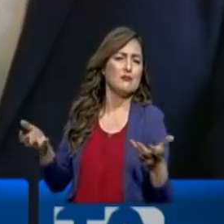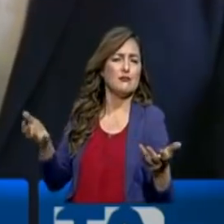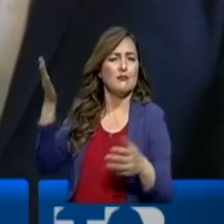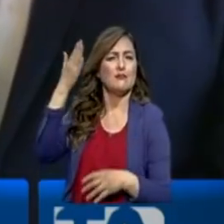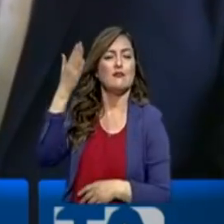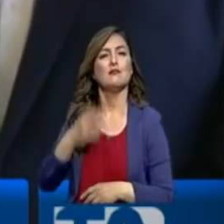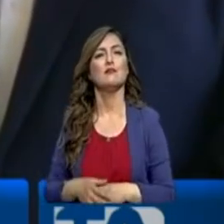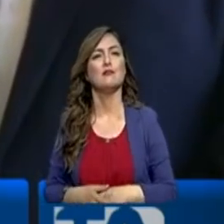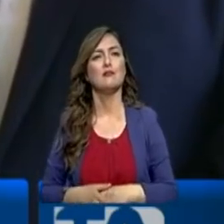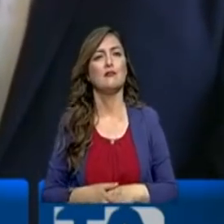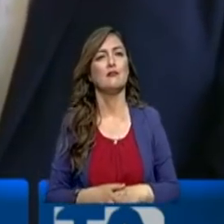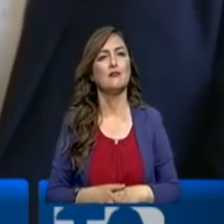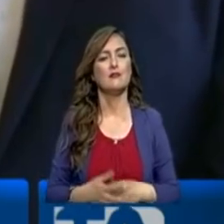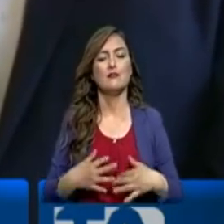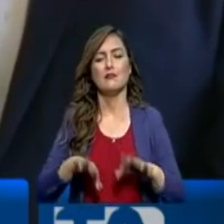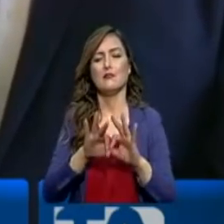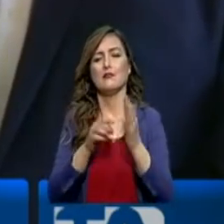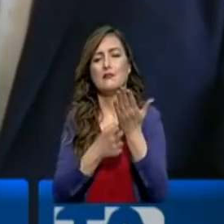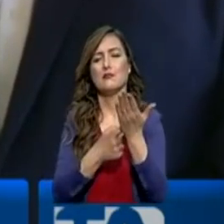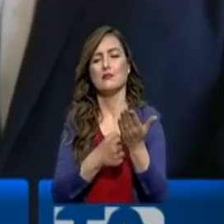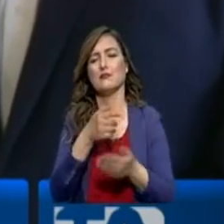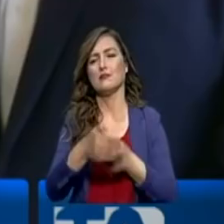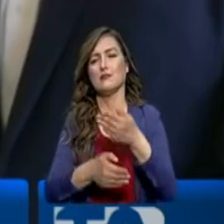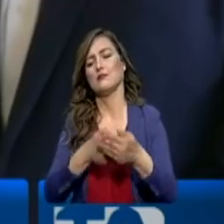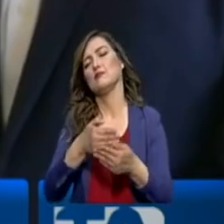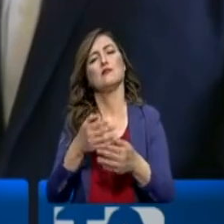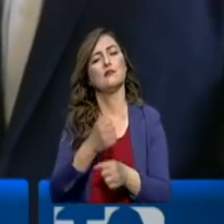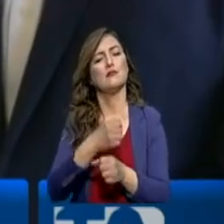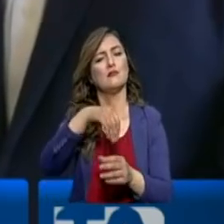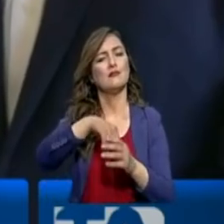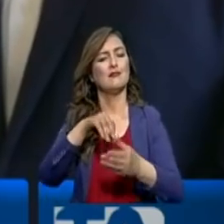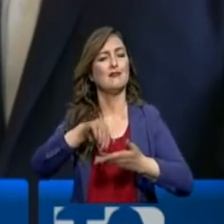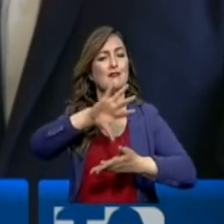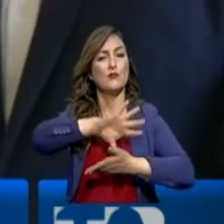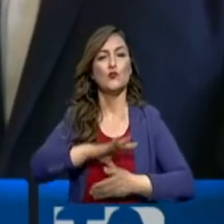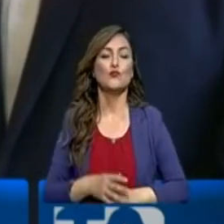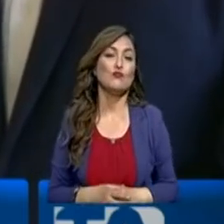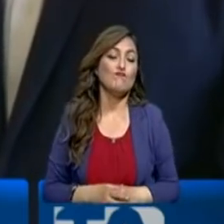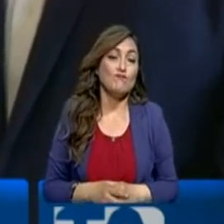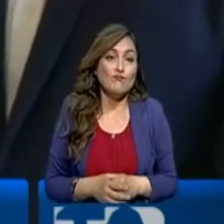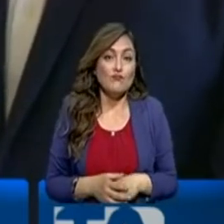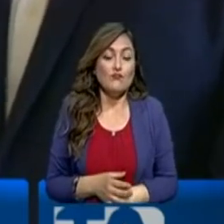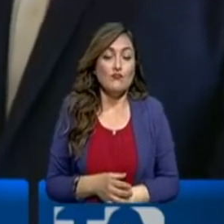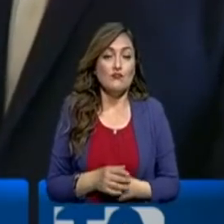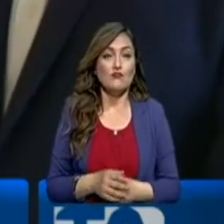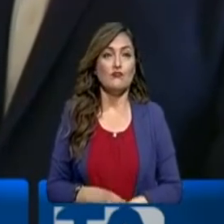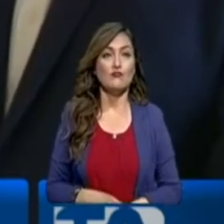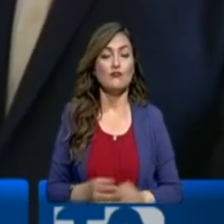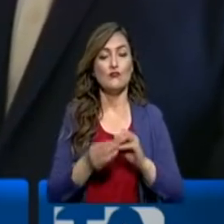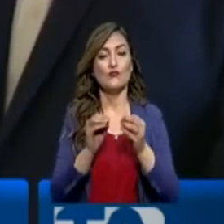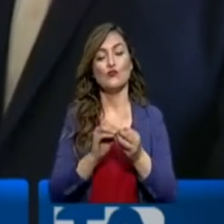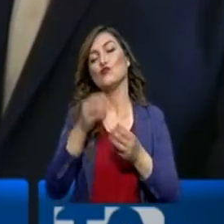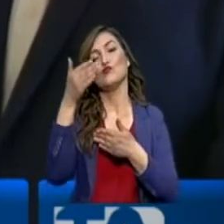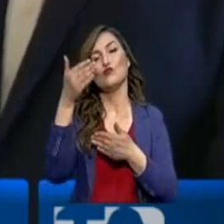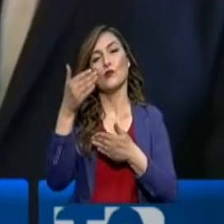yo creo que este es un elemento que debemos contemplar dentro del proceso que se va a llevar aquí en la Asamblea Nacional y donde debo destacar que hay la voluntad de las 5 bancadas